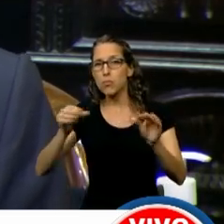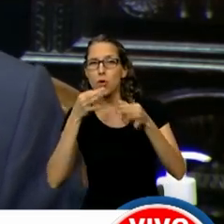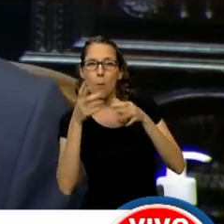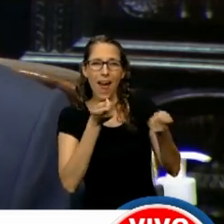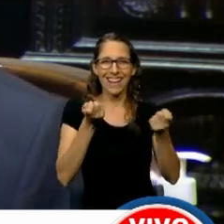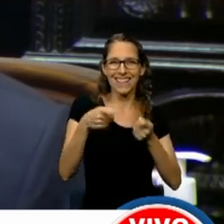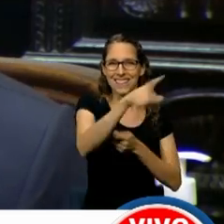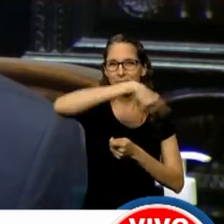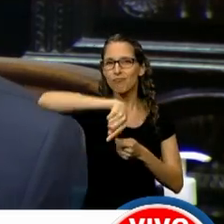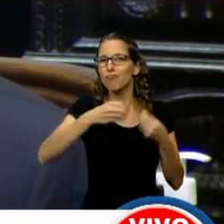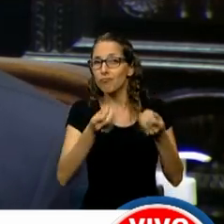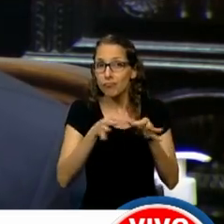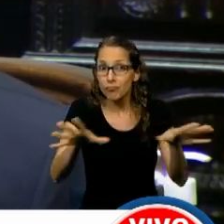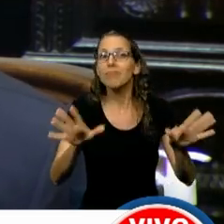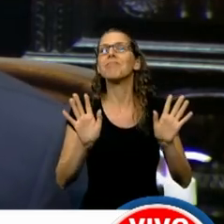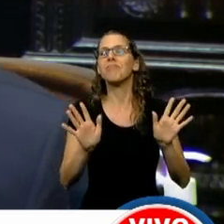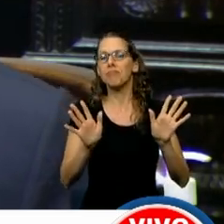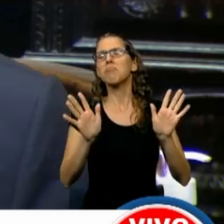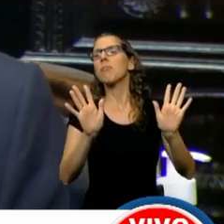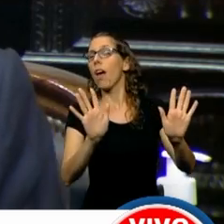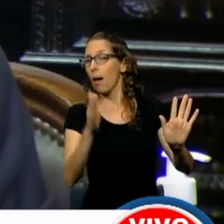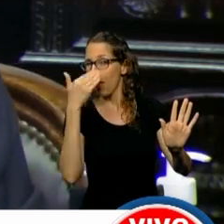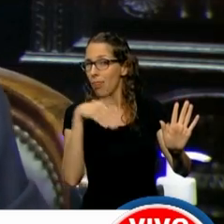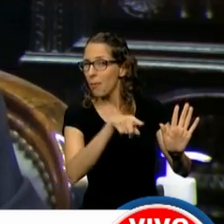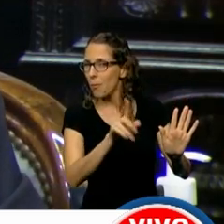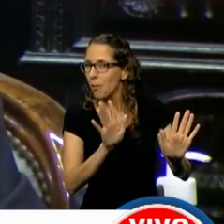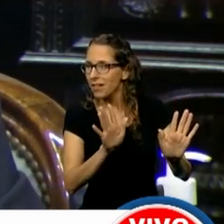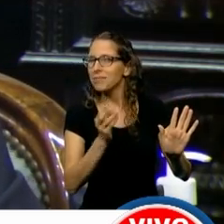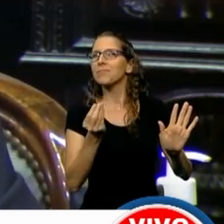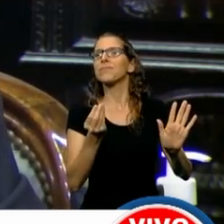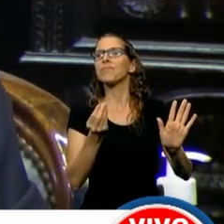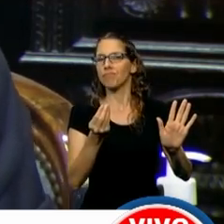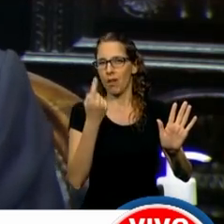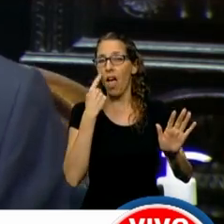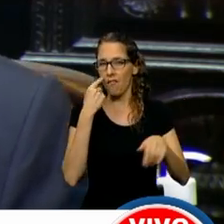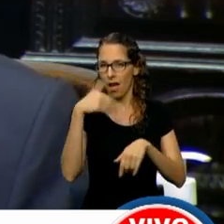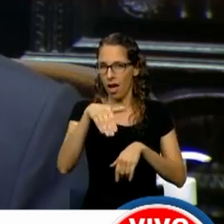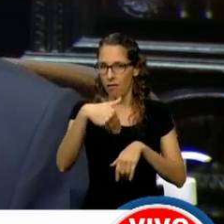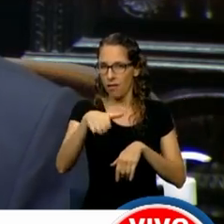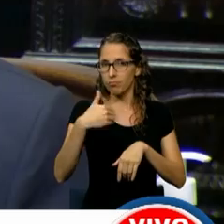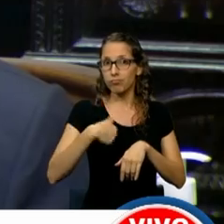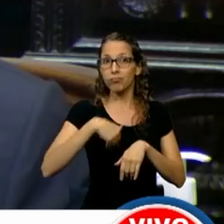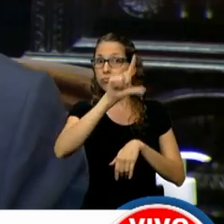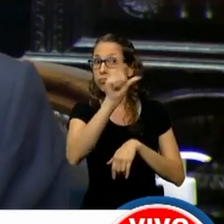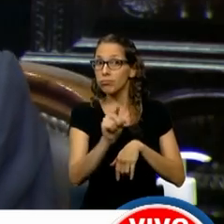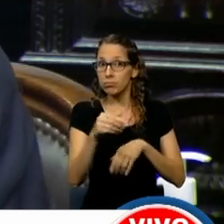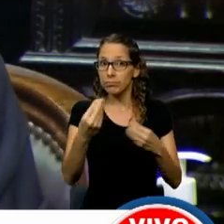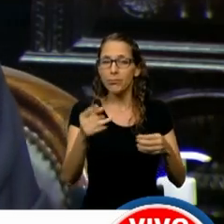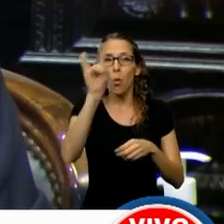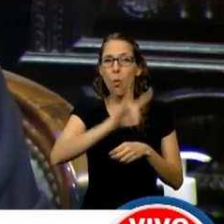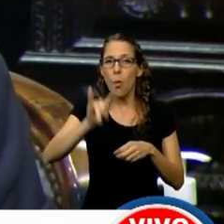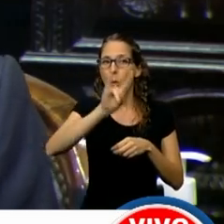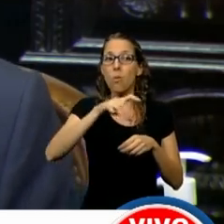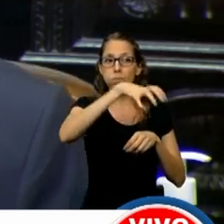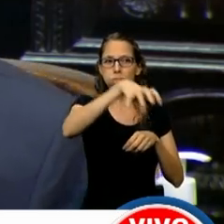y para intentar someter las va a haber en la república argentina universidades que van a